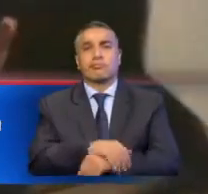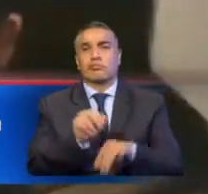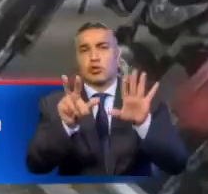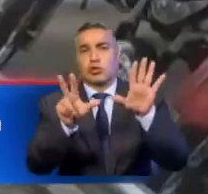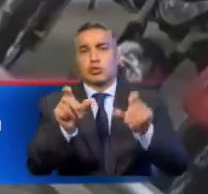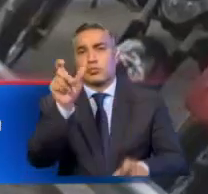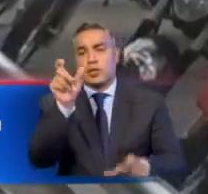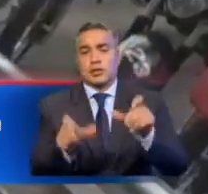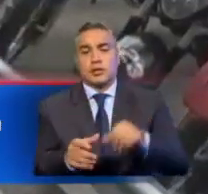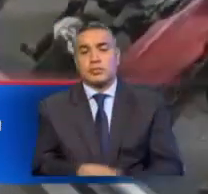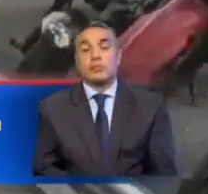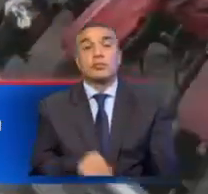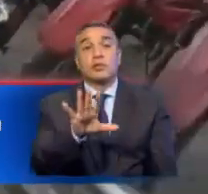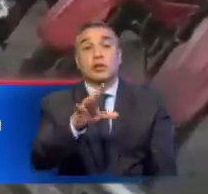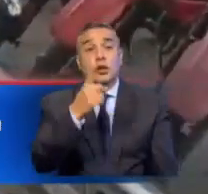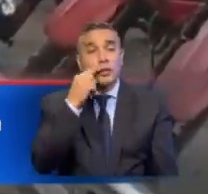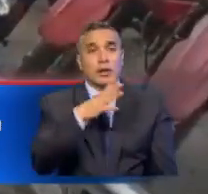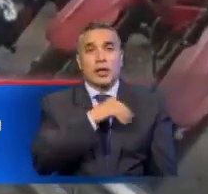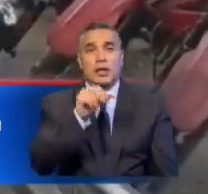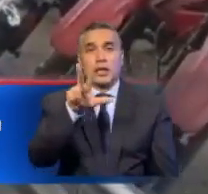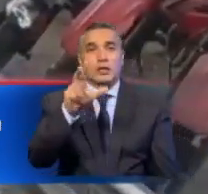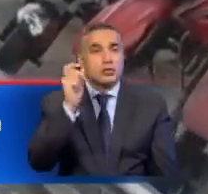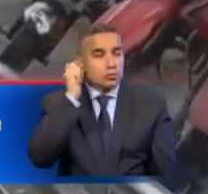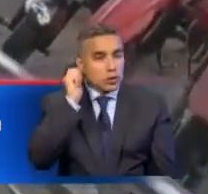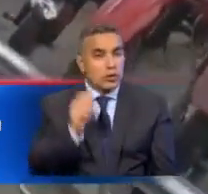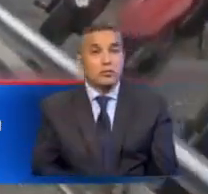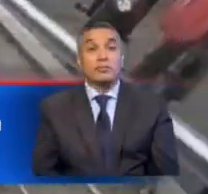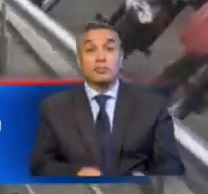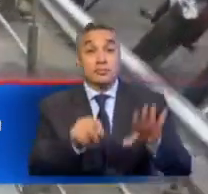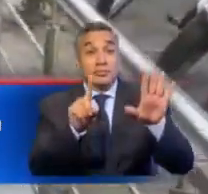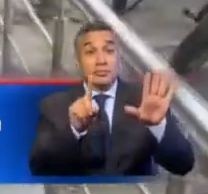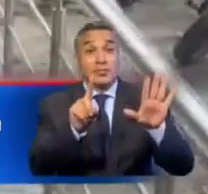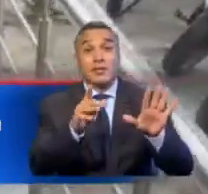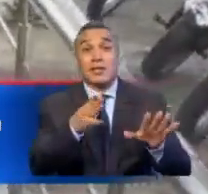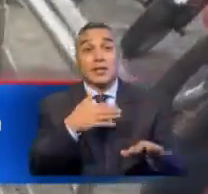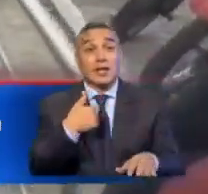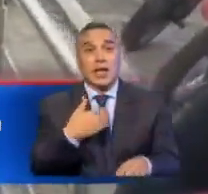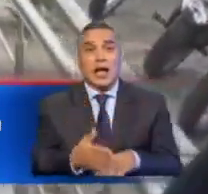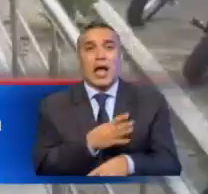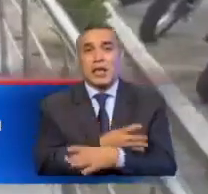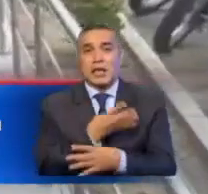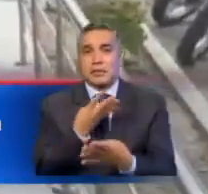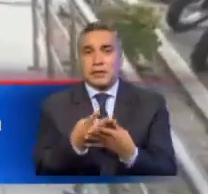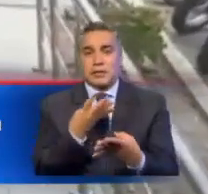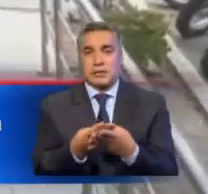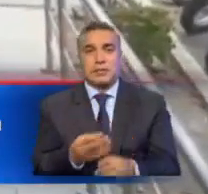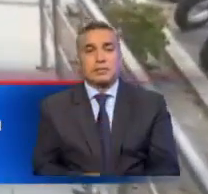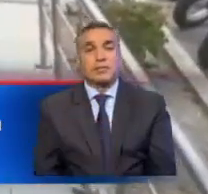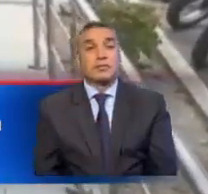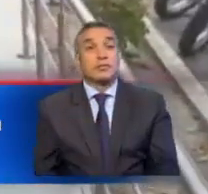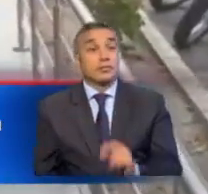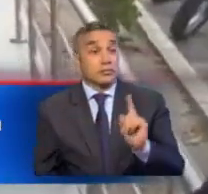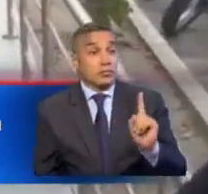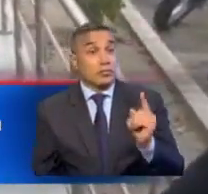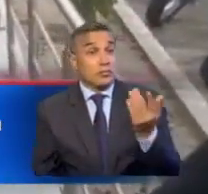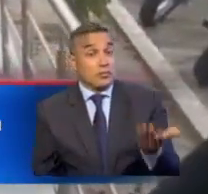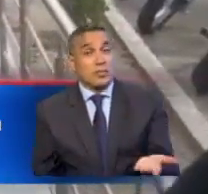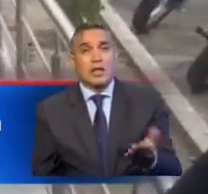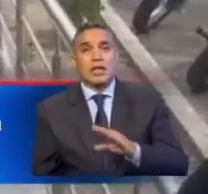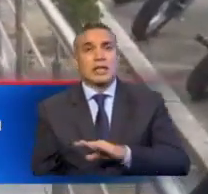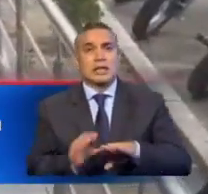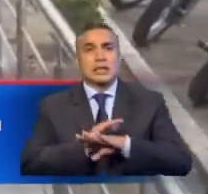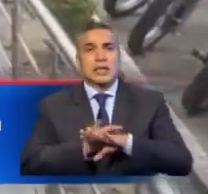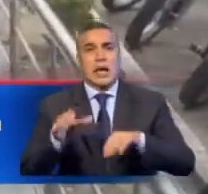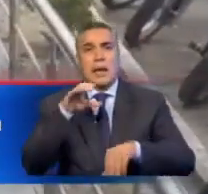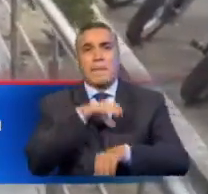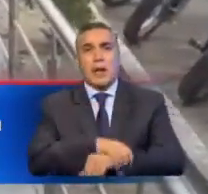8 personas, 5 hombres y 3 mujeres, 6 de los cuales registraban antecedentes penales. Uno de ellos ya había